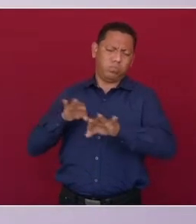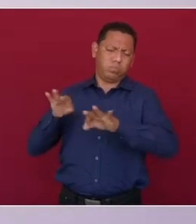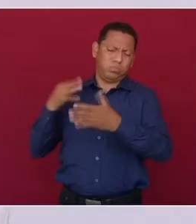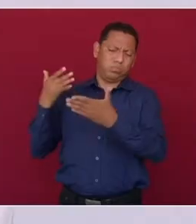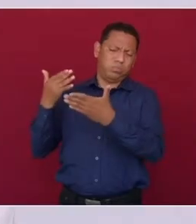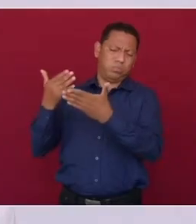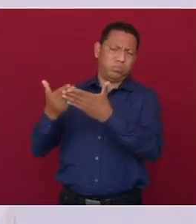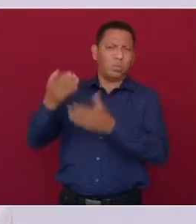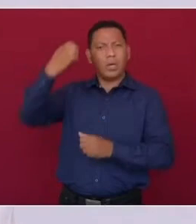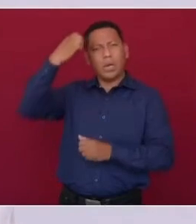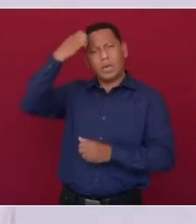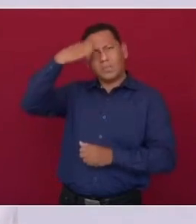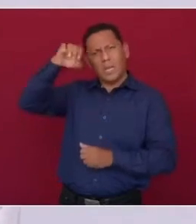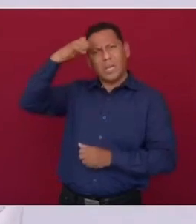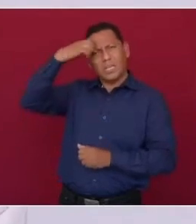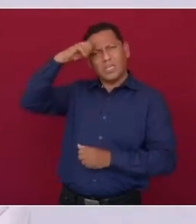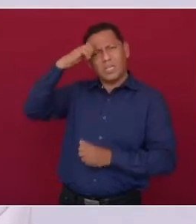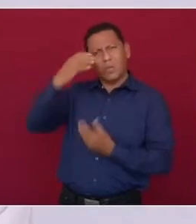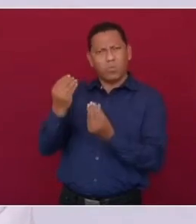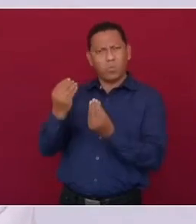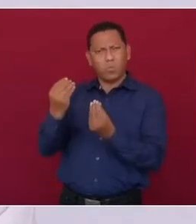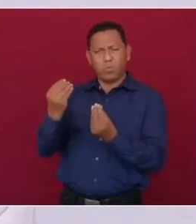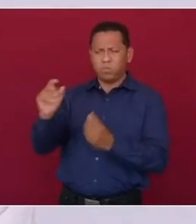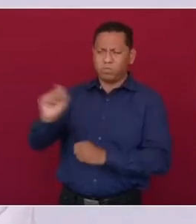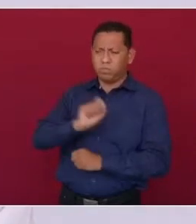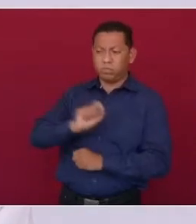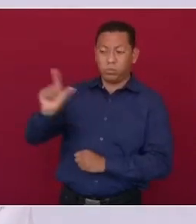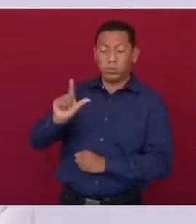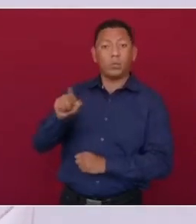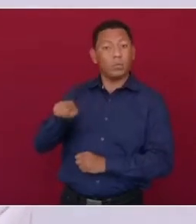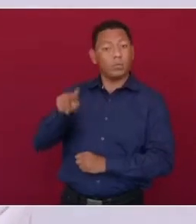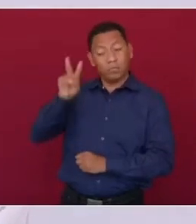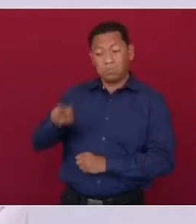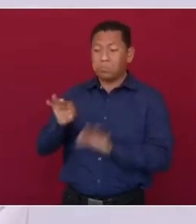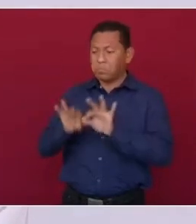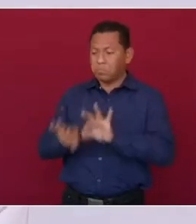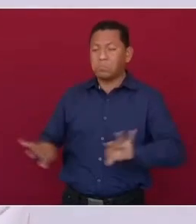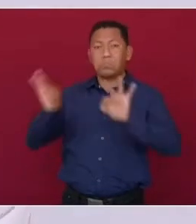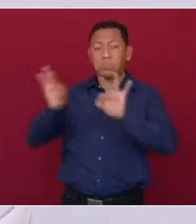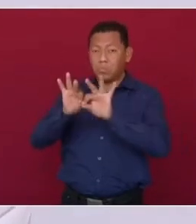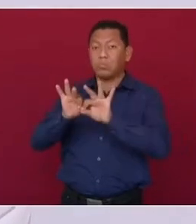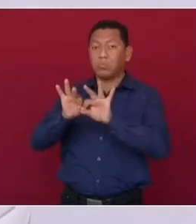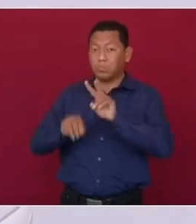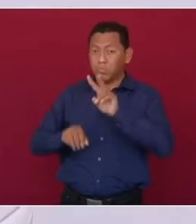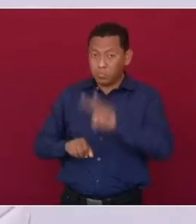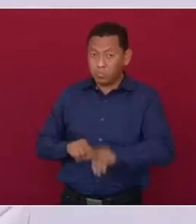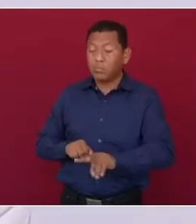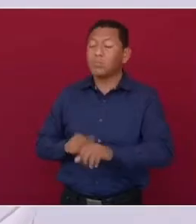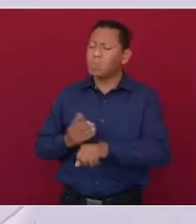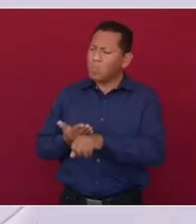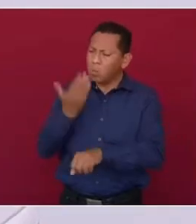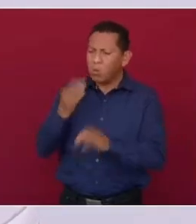profesionalismo muy importante. A veces, en periodos